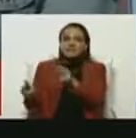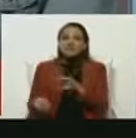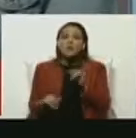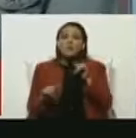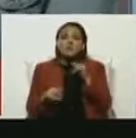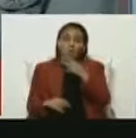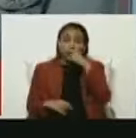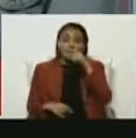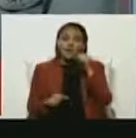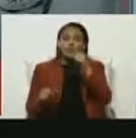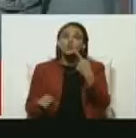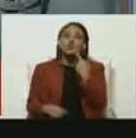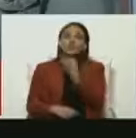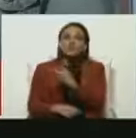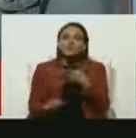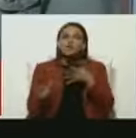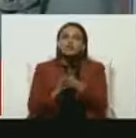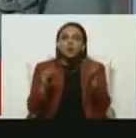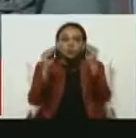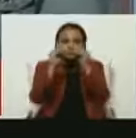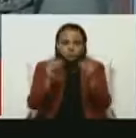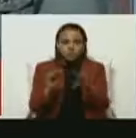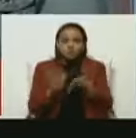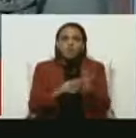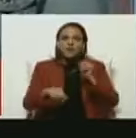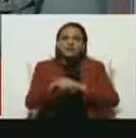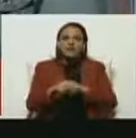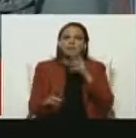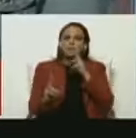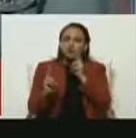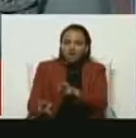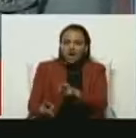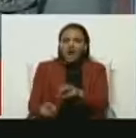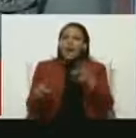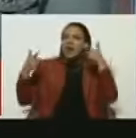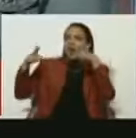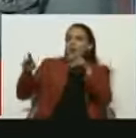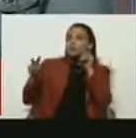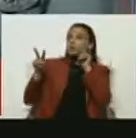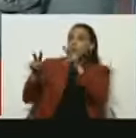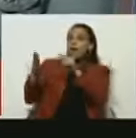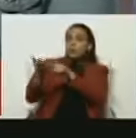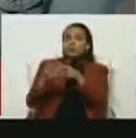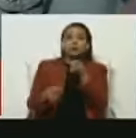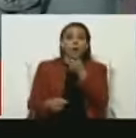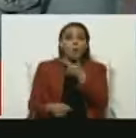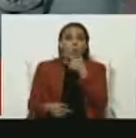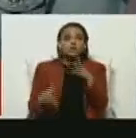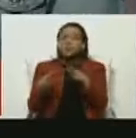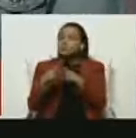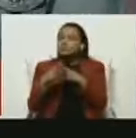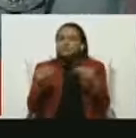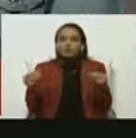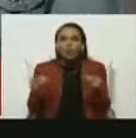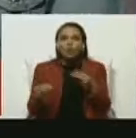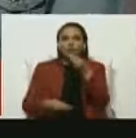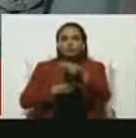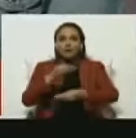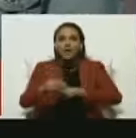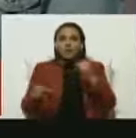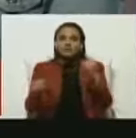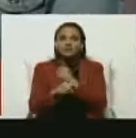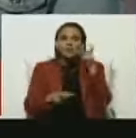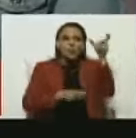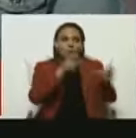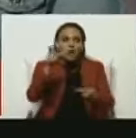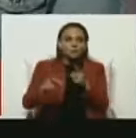venezolano, ajustado, ¿no? Al tiempo real, cada escena, la fotografía, el guión, la dirección de Chacón. ¿Qué